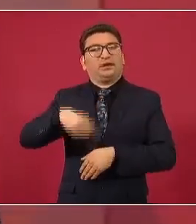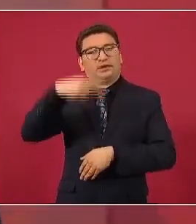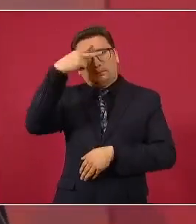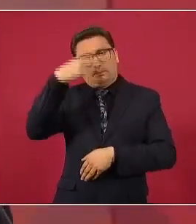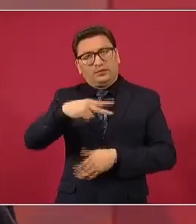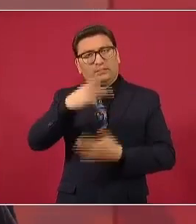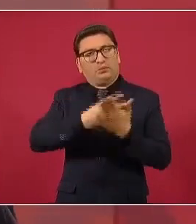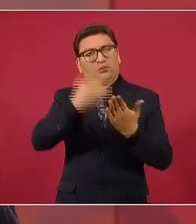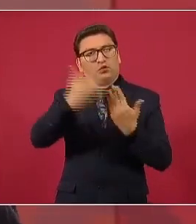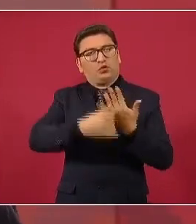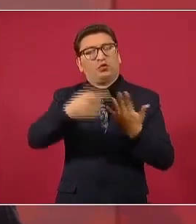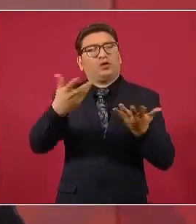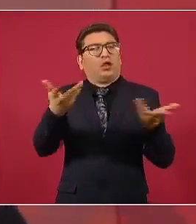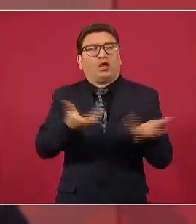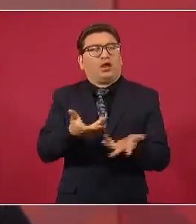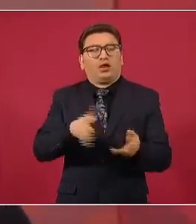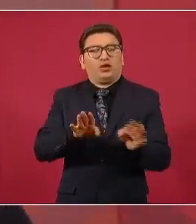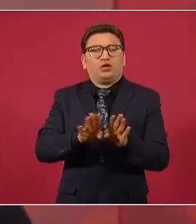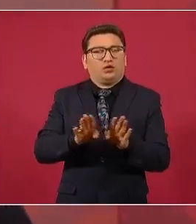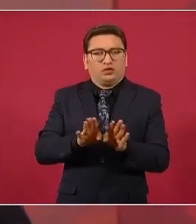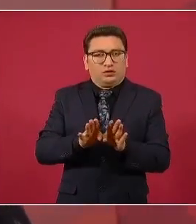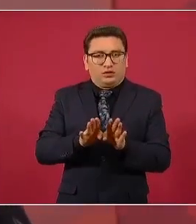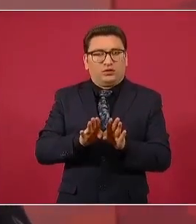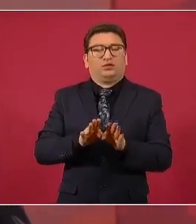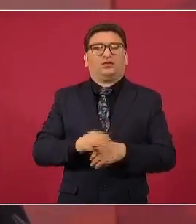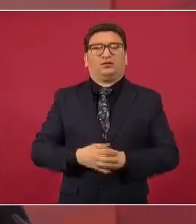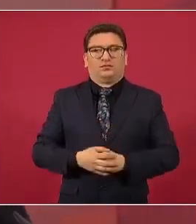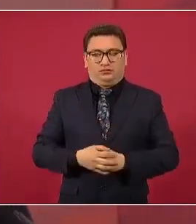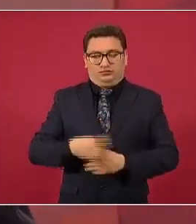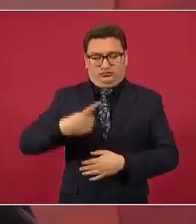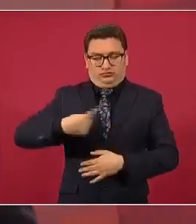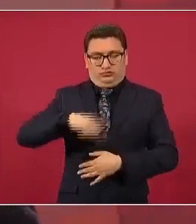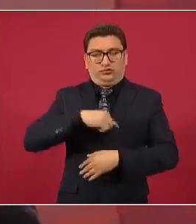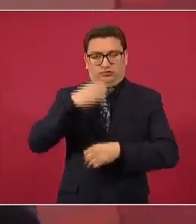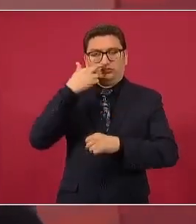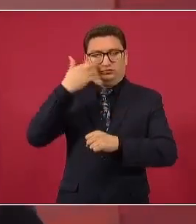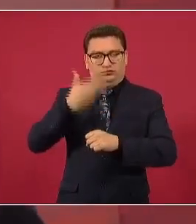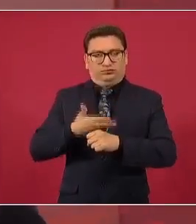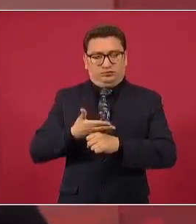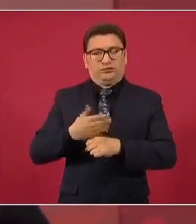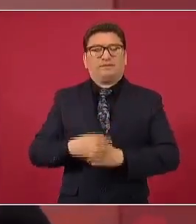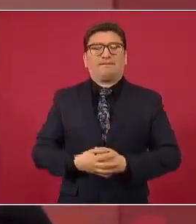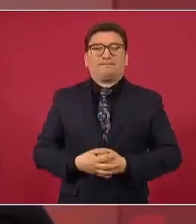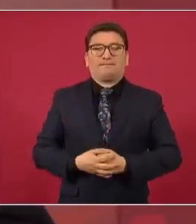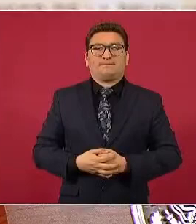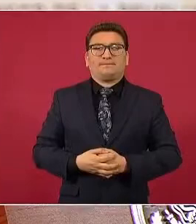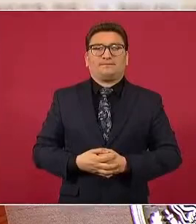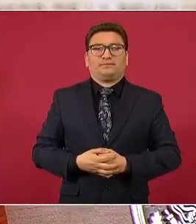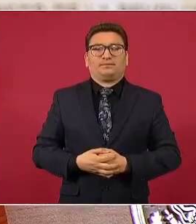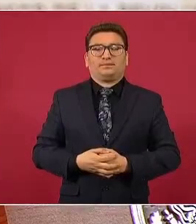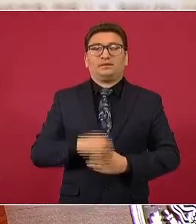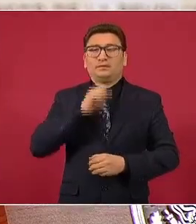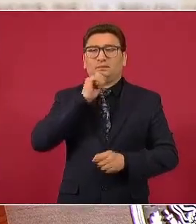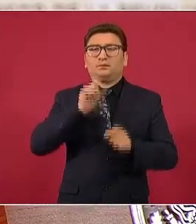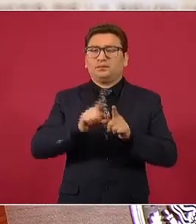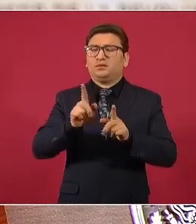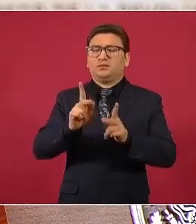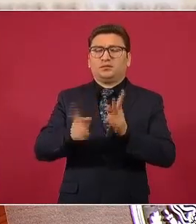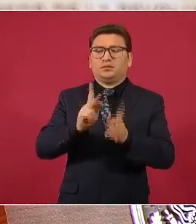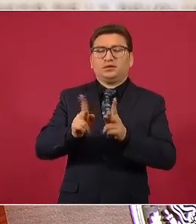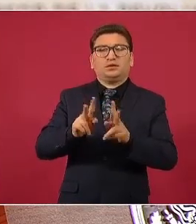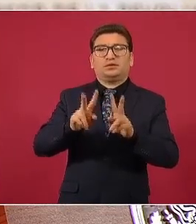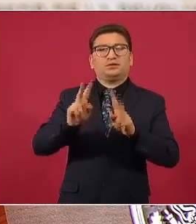cómo estamos actuando de manera responsable, y también hablamos de la